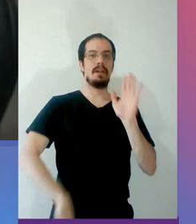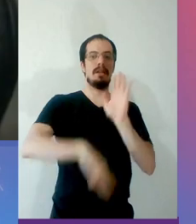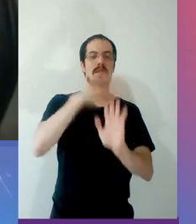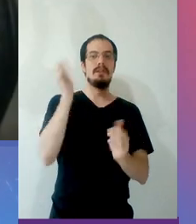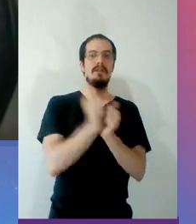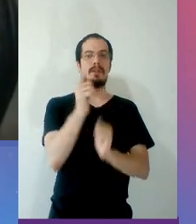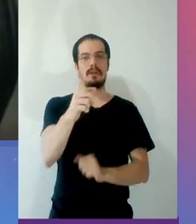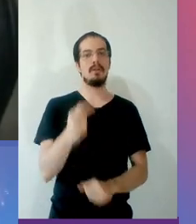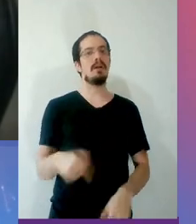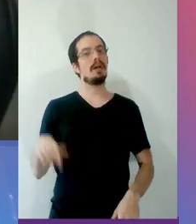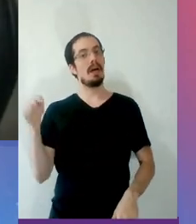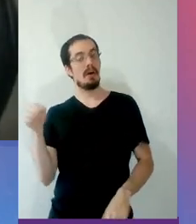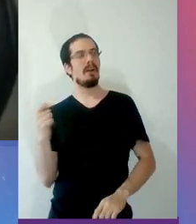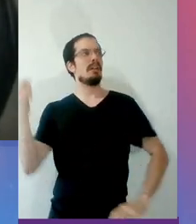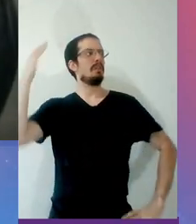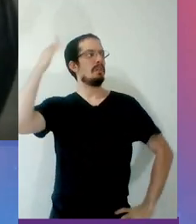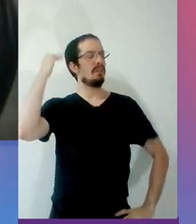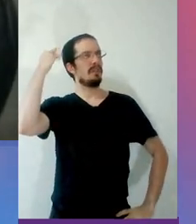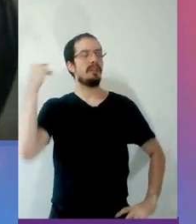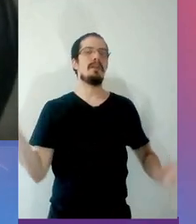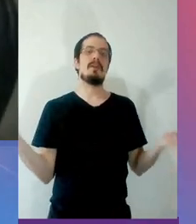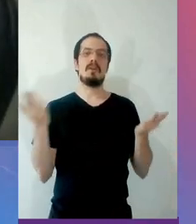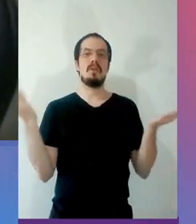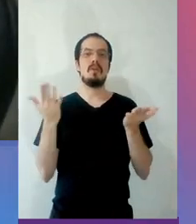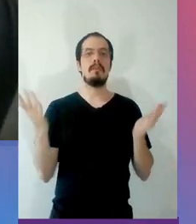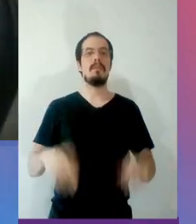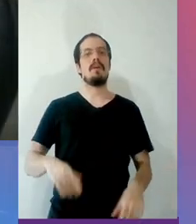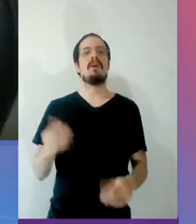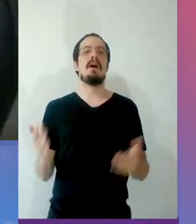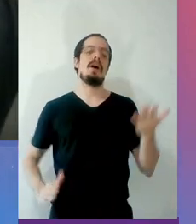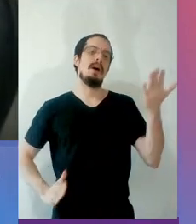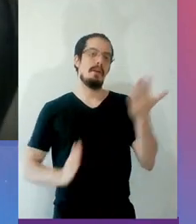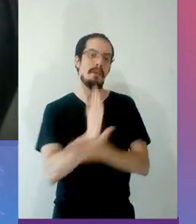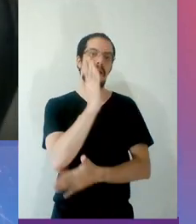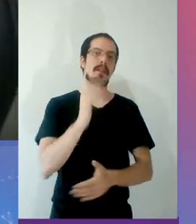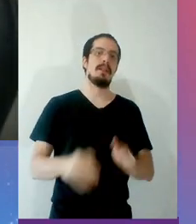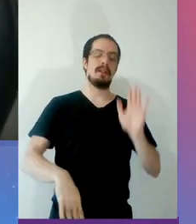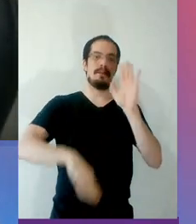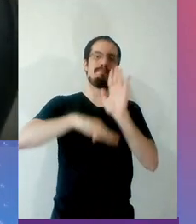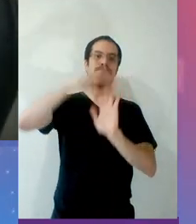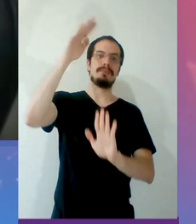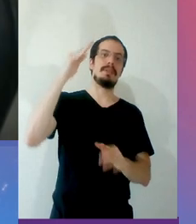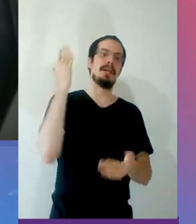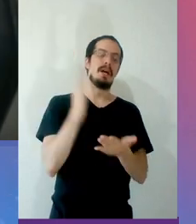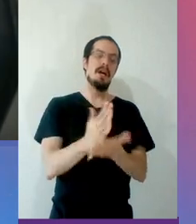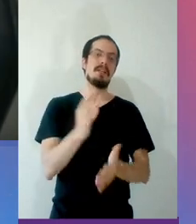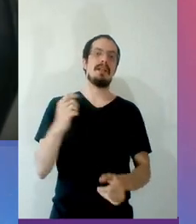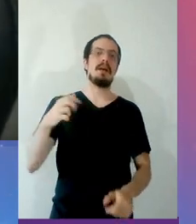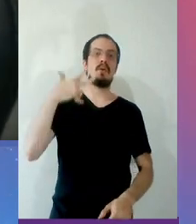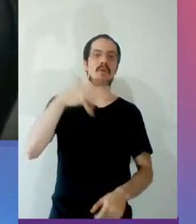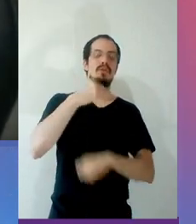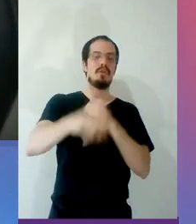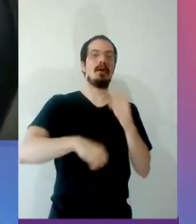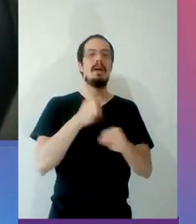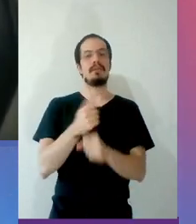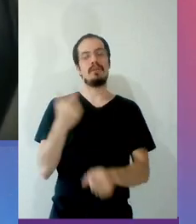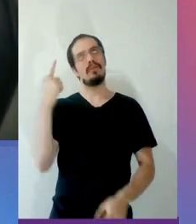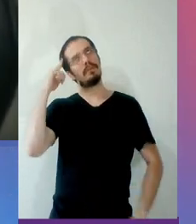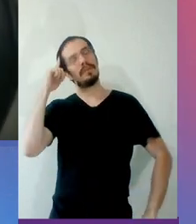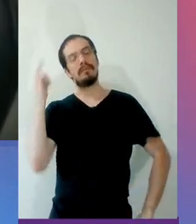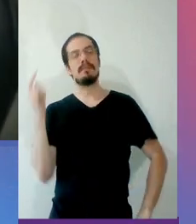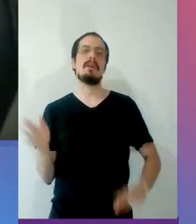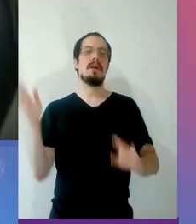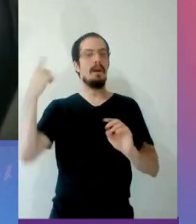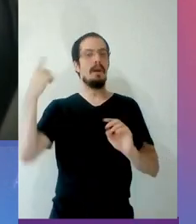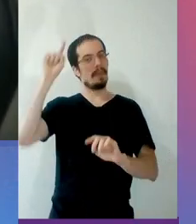era aumentarlo hasta los 8 años, lo antes posible. Y por esas cosas también que tienen que ver